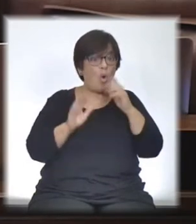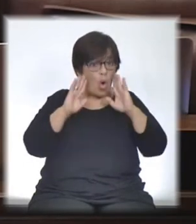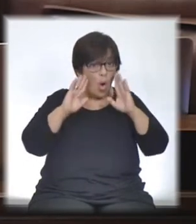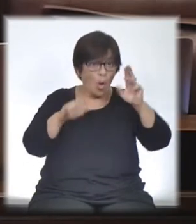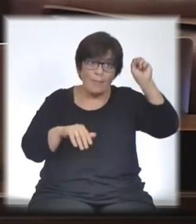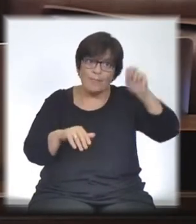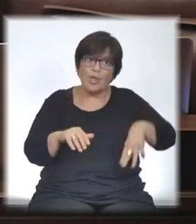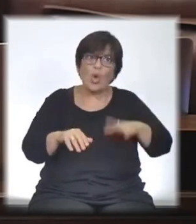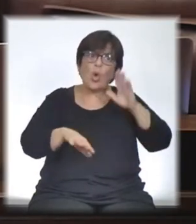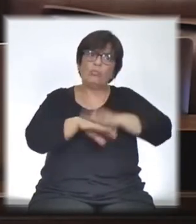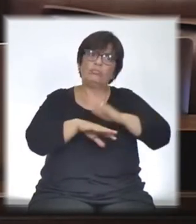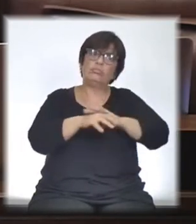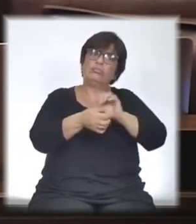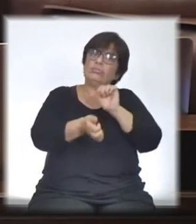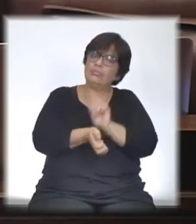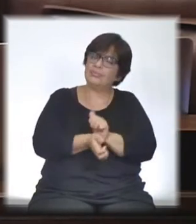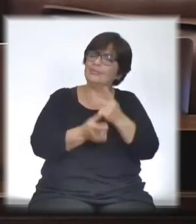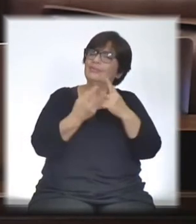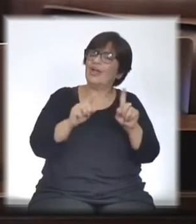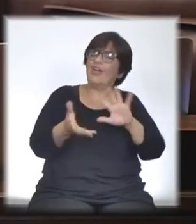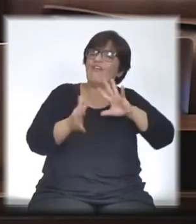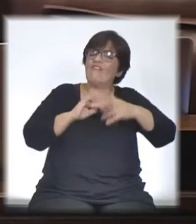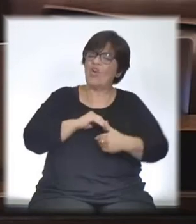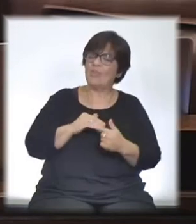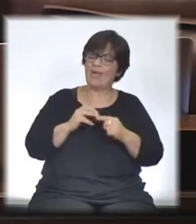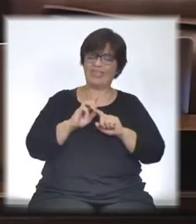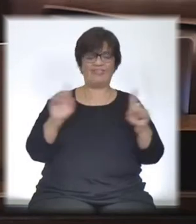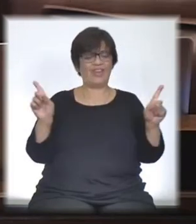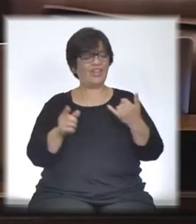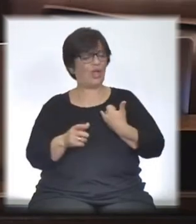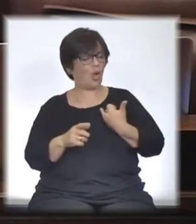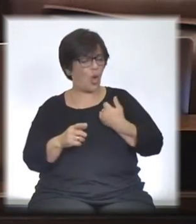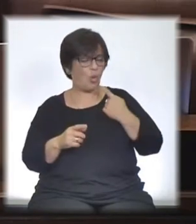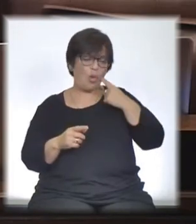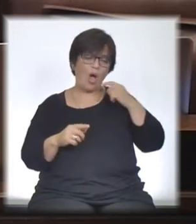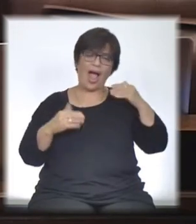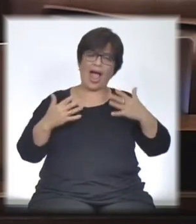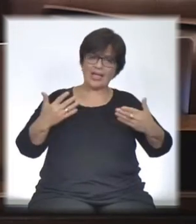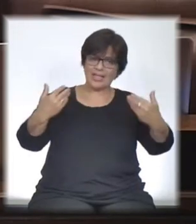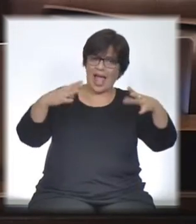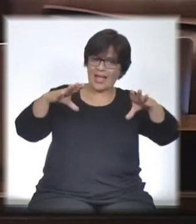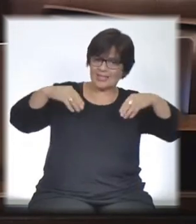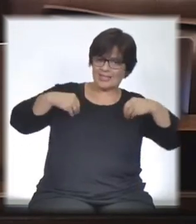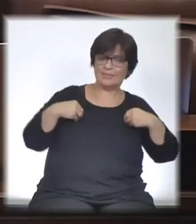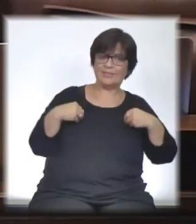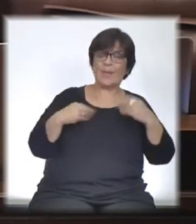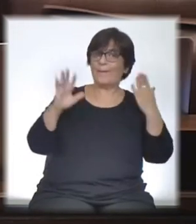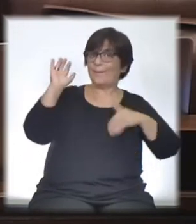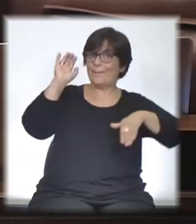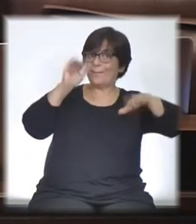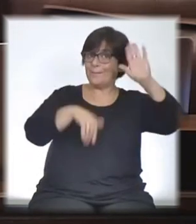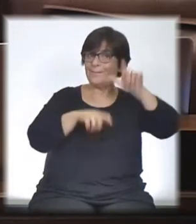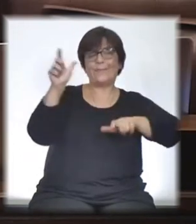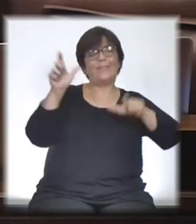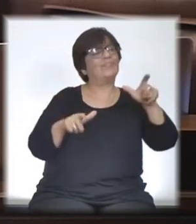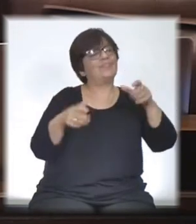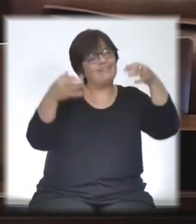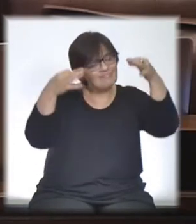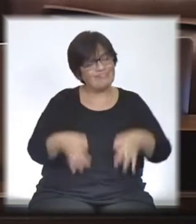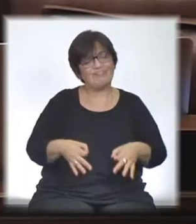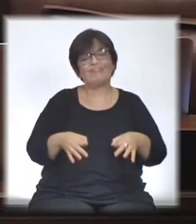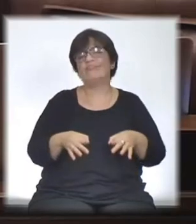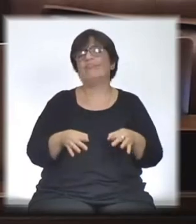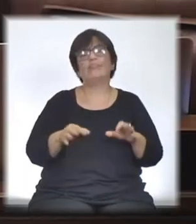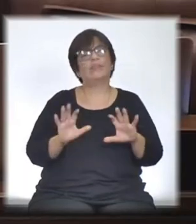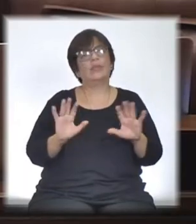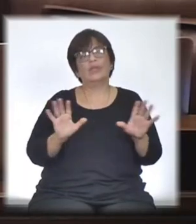había divergencias en cuanto al carácter que debía tener la amnistía. La mayoría de la ciudadanía, no hay duda, aunque